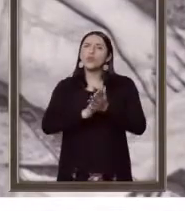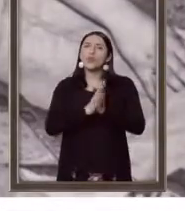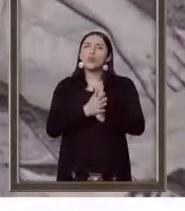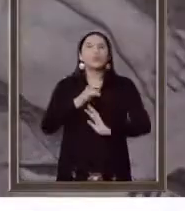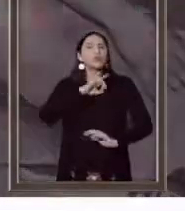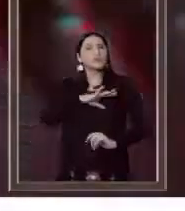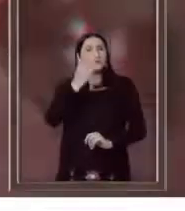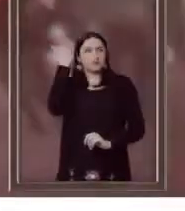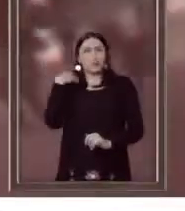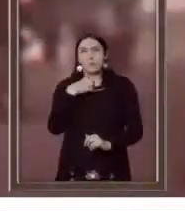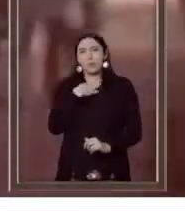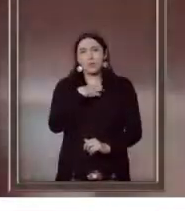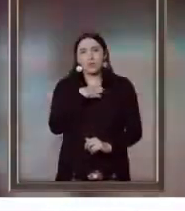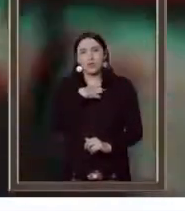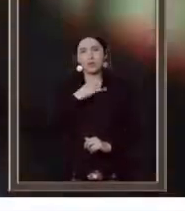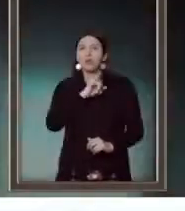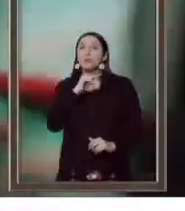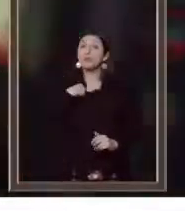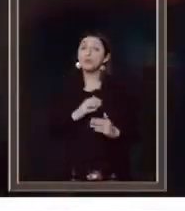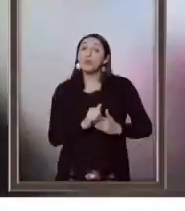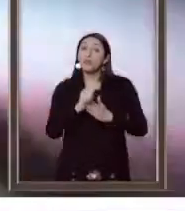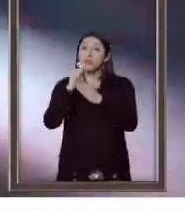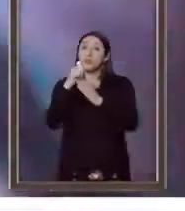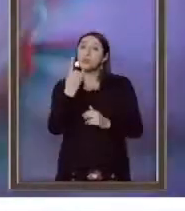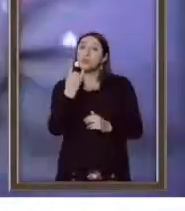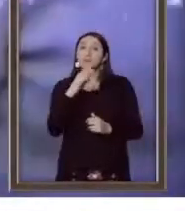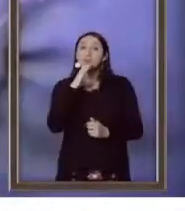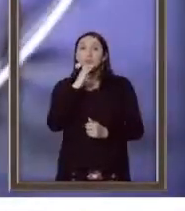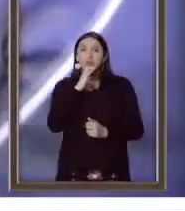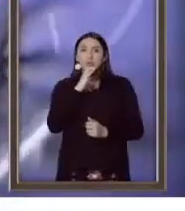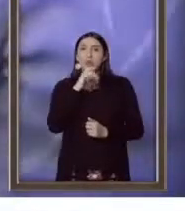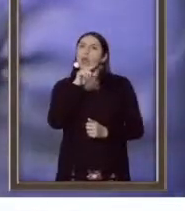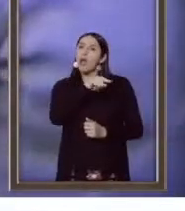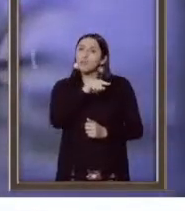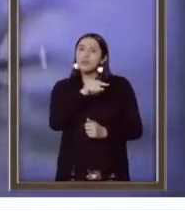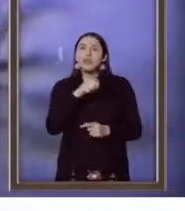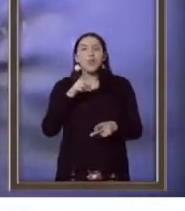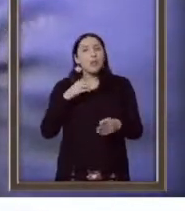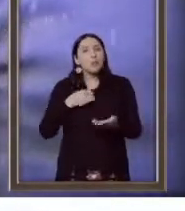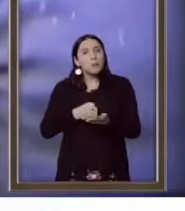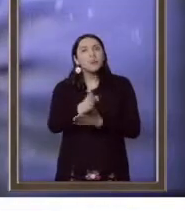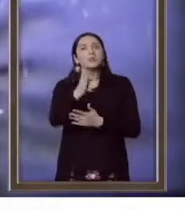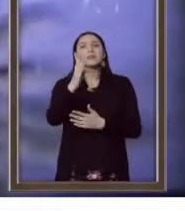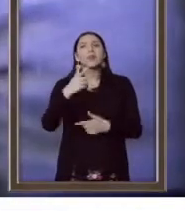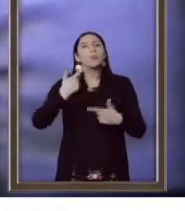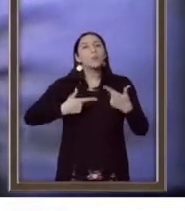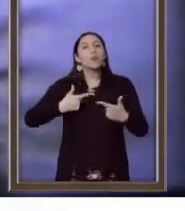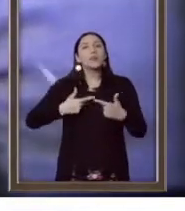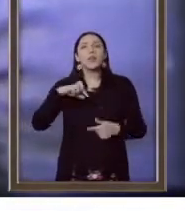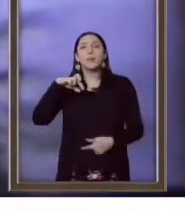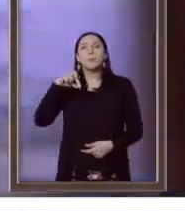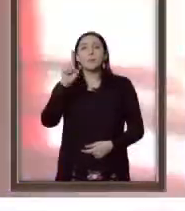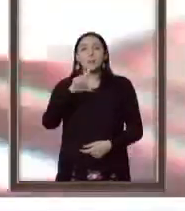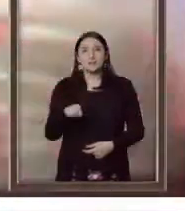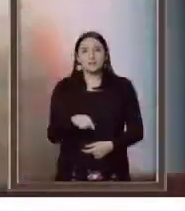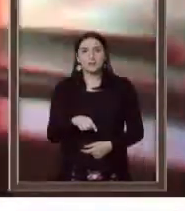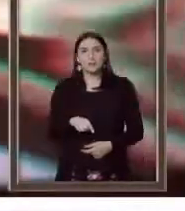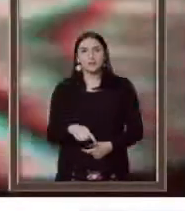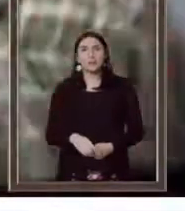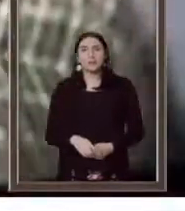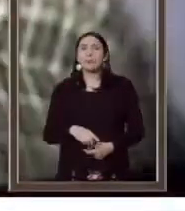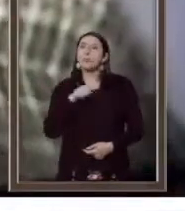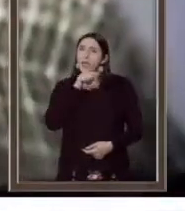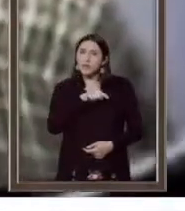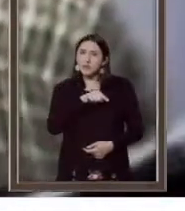Todo Chile era rehén del miedo. Fui dirigente en la Universidad de Concepción. Allí ingresé a militar en el Partido